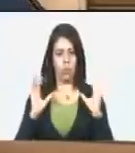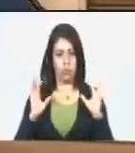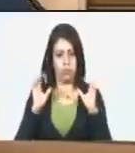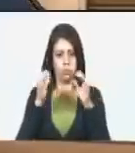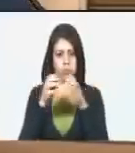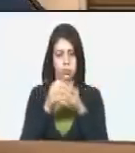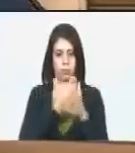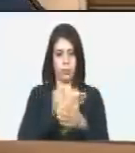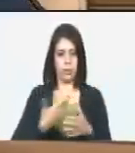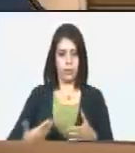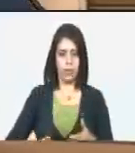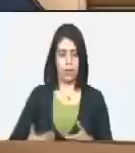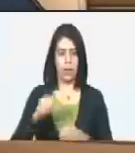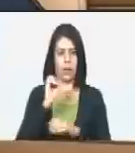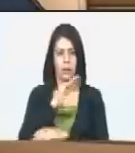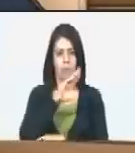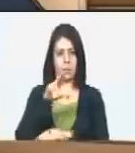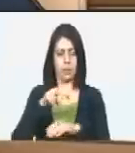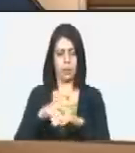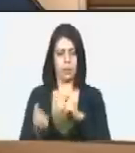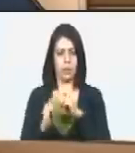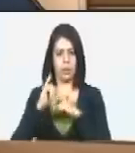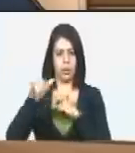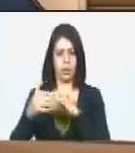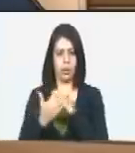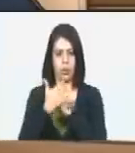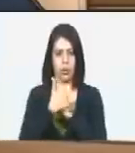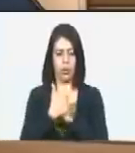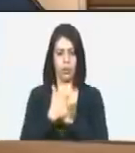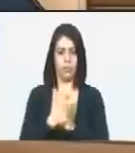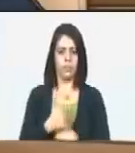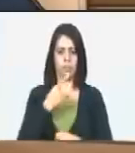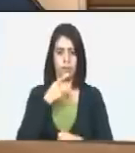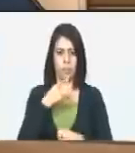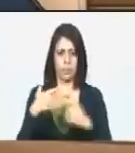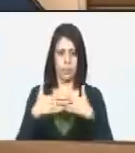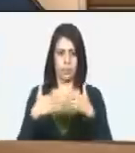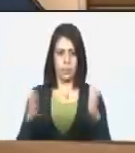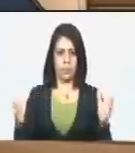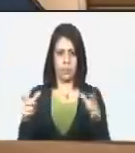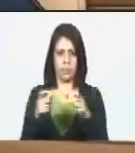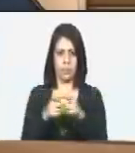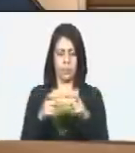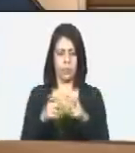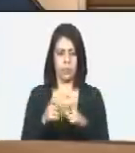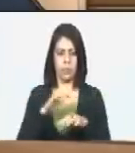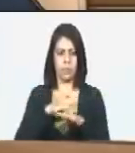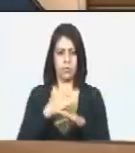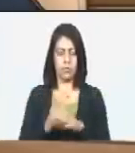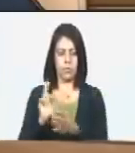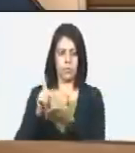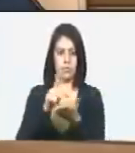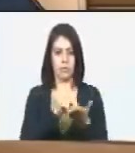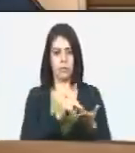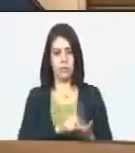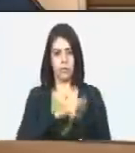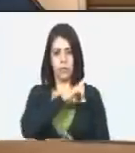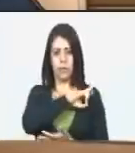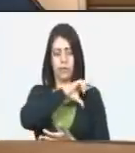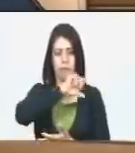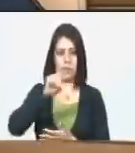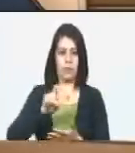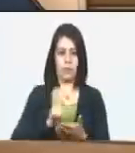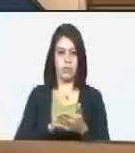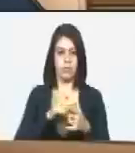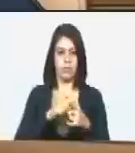Asamblea Nacional, diputado Jorge Rodríguez Gómez, declaró abierta la sesión ordinaria con la asistencia de la Junta Directiva en pleno, las